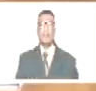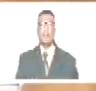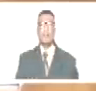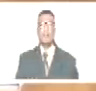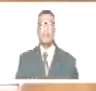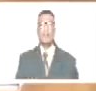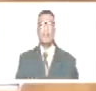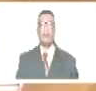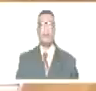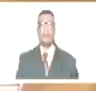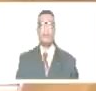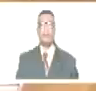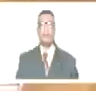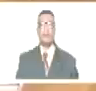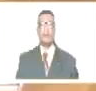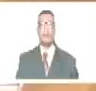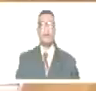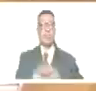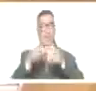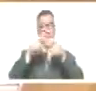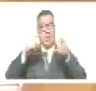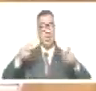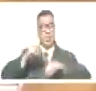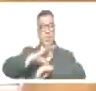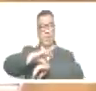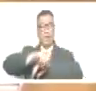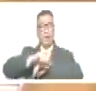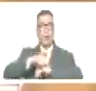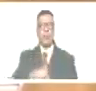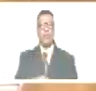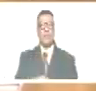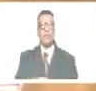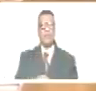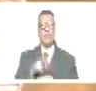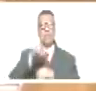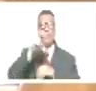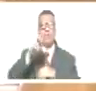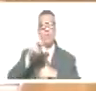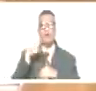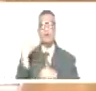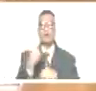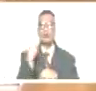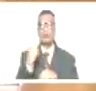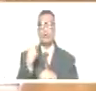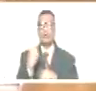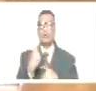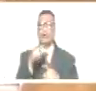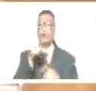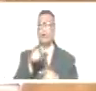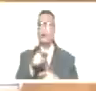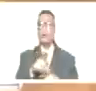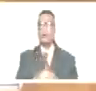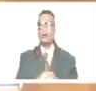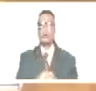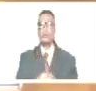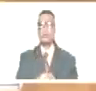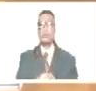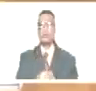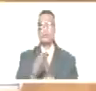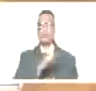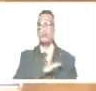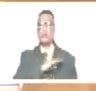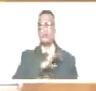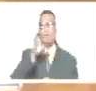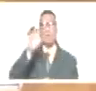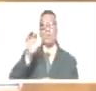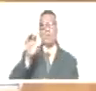El tema de la corrupción no es un tema solo y absolutamente de nuestro país, pero nos